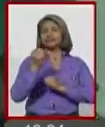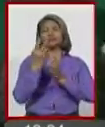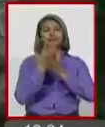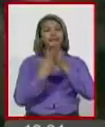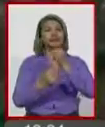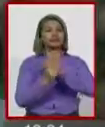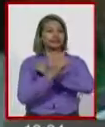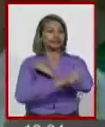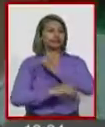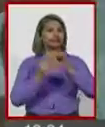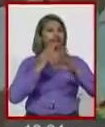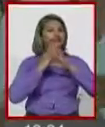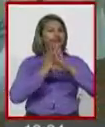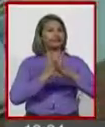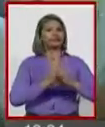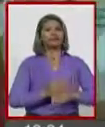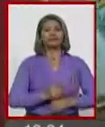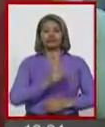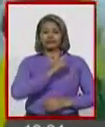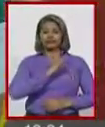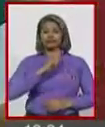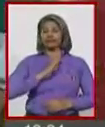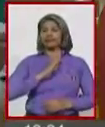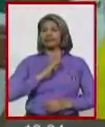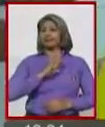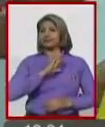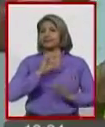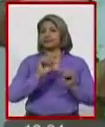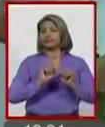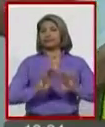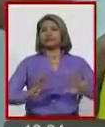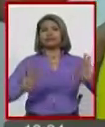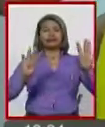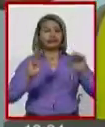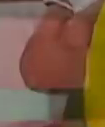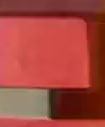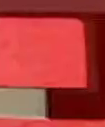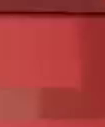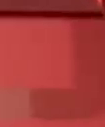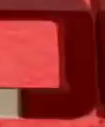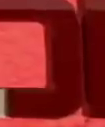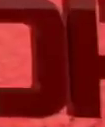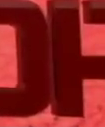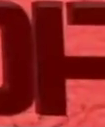Código Penal y el rechazo al fallo del Tribunal Constitucional Plurinacional.